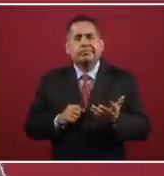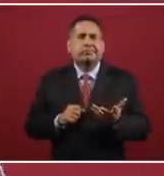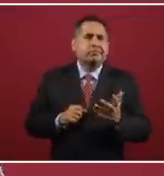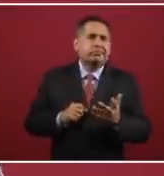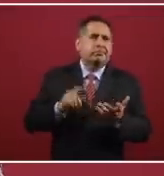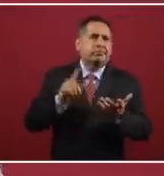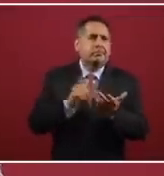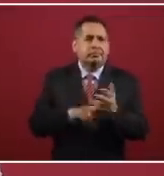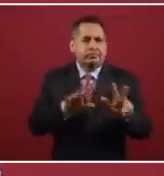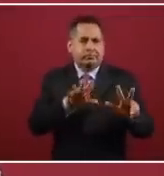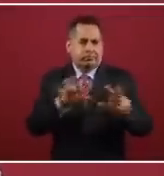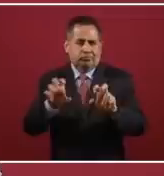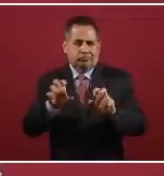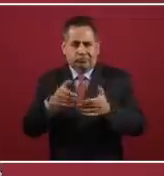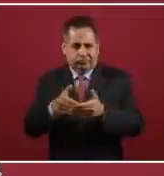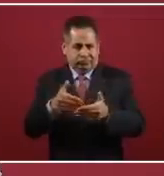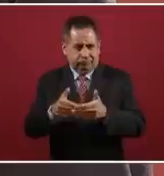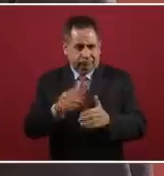XIX,